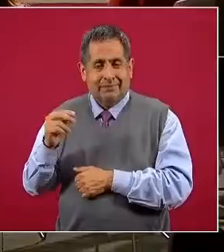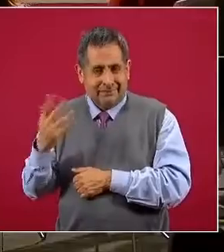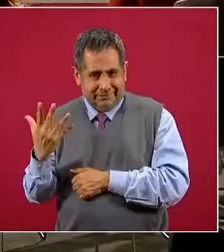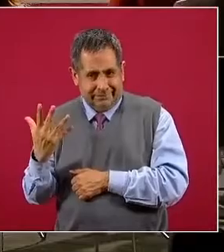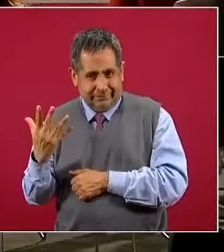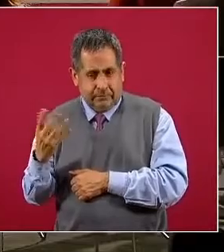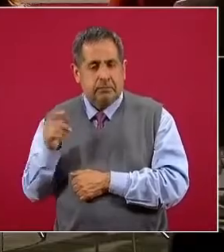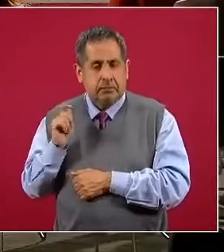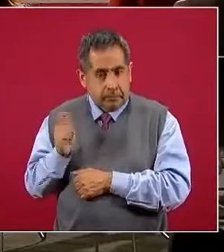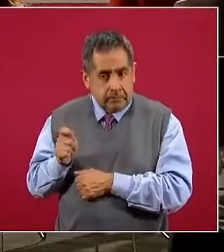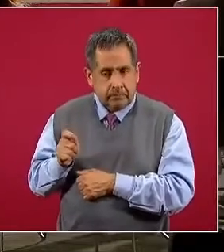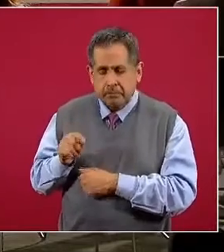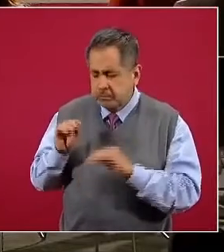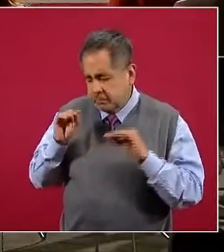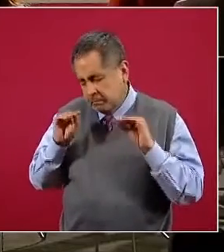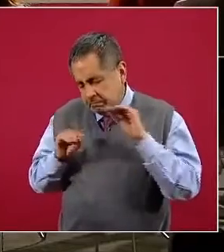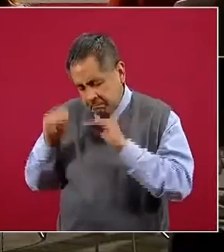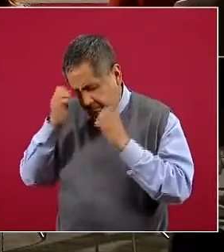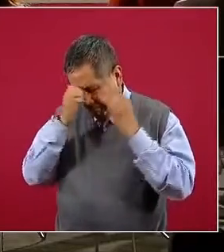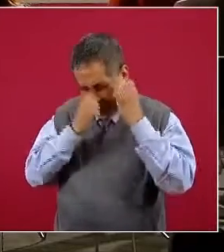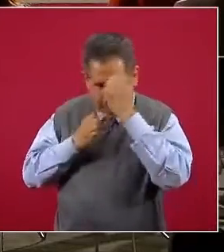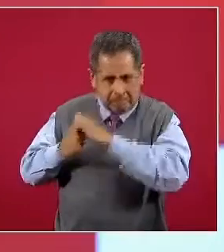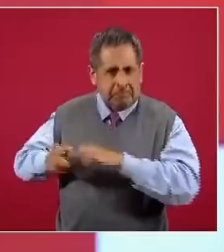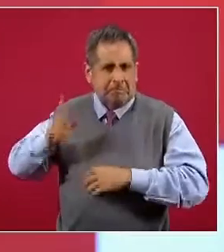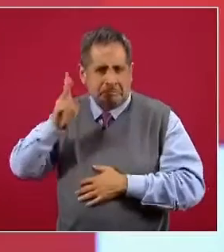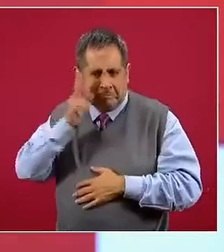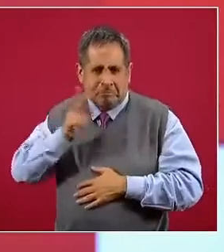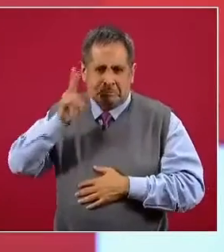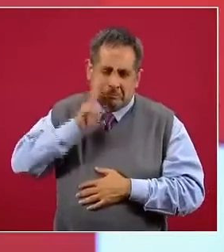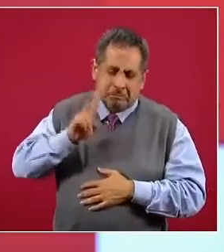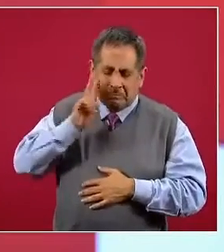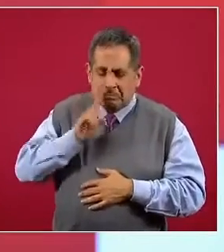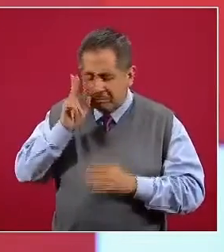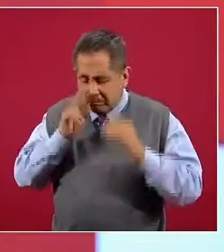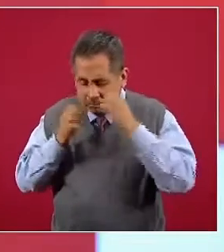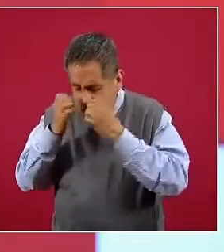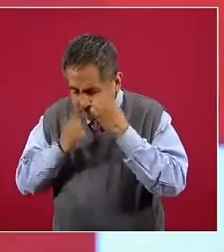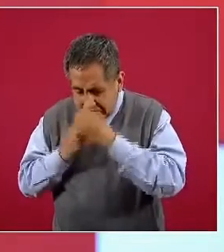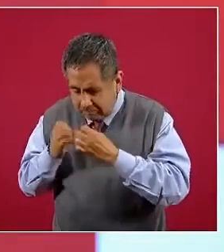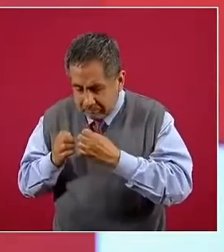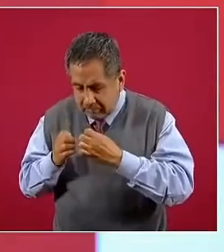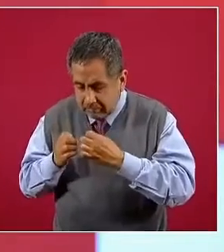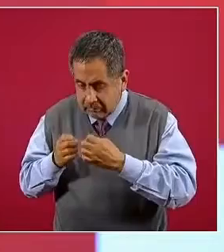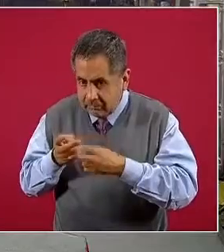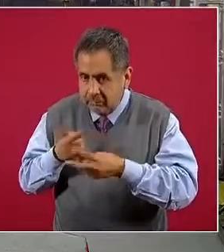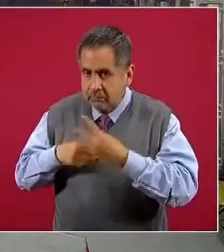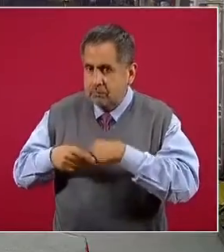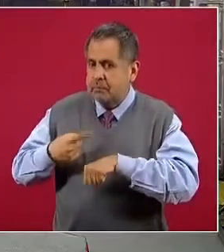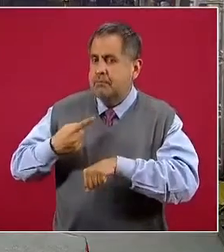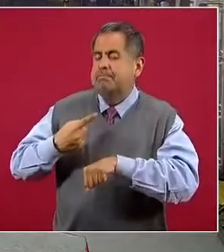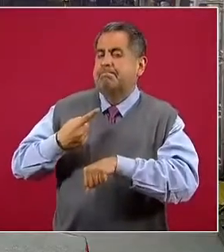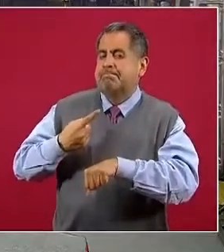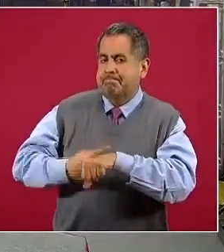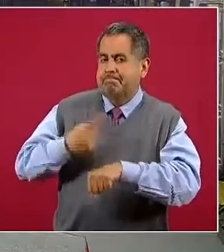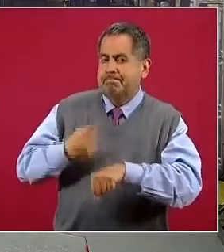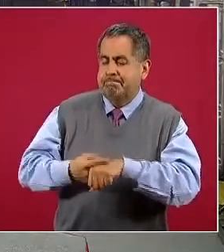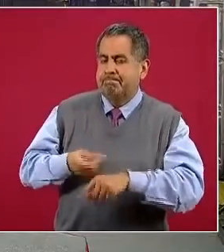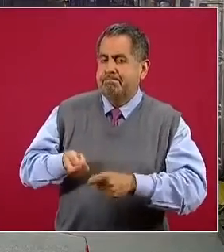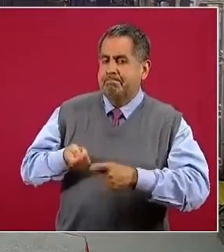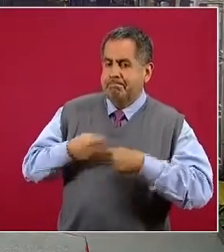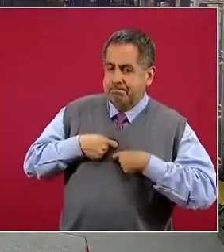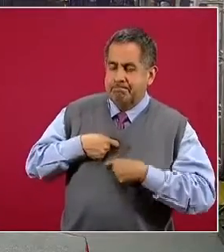durante los estudios de ensayos clínicos, tuvieron un mayor riesgo de infección por el